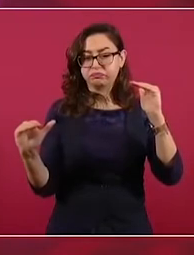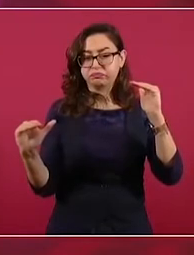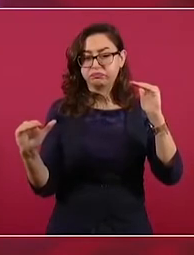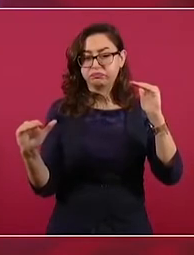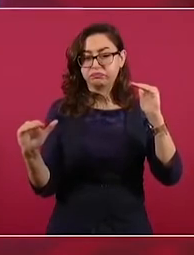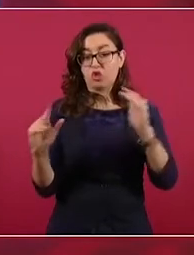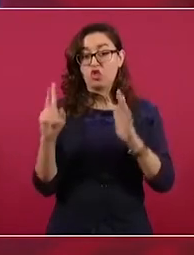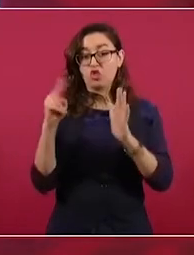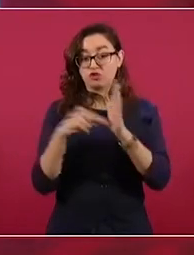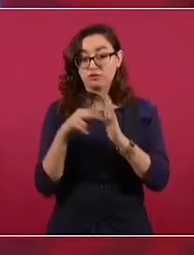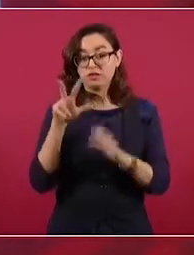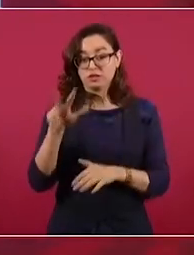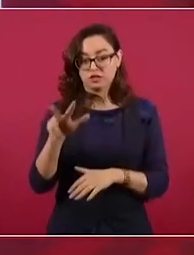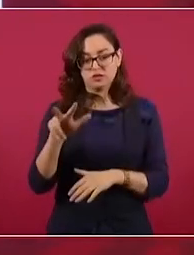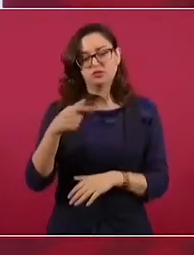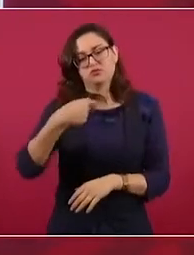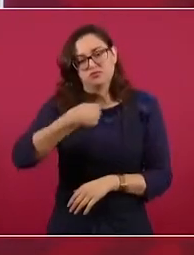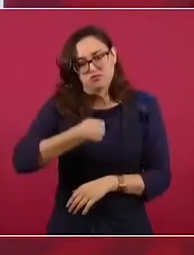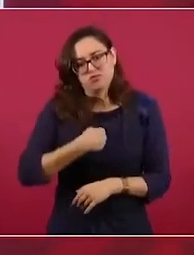Aquí llegamos nosotros.